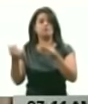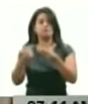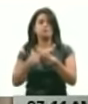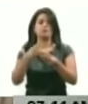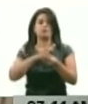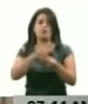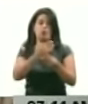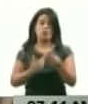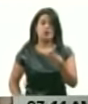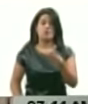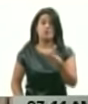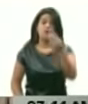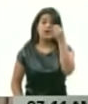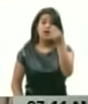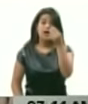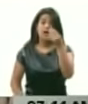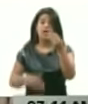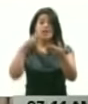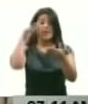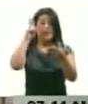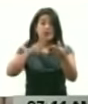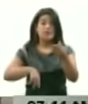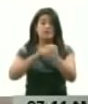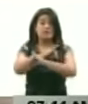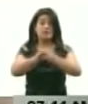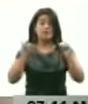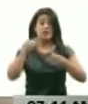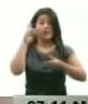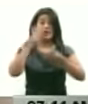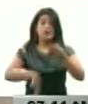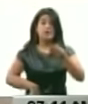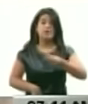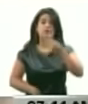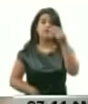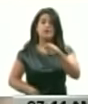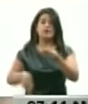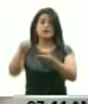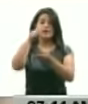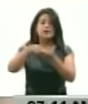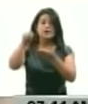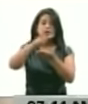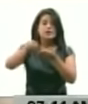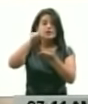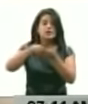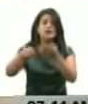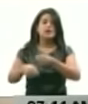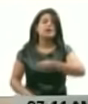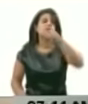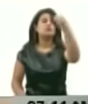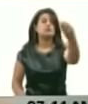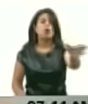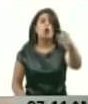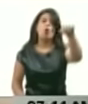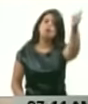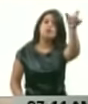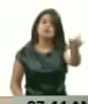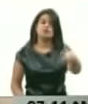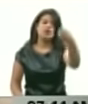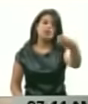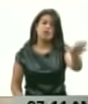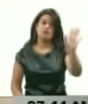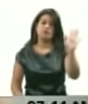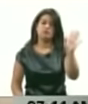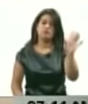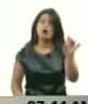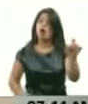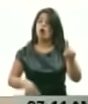lector culmine con la lectura del libro, pueda hacer una dedicatoria también y soltar el libro, para que